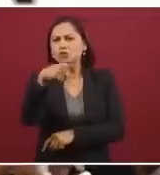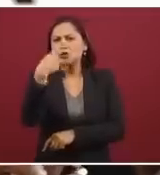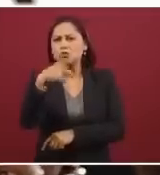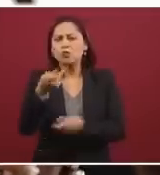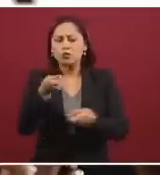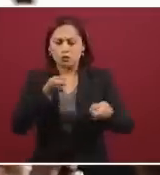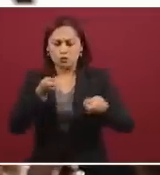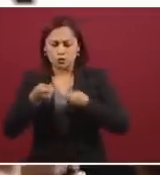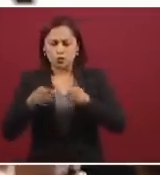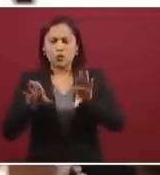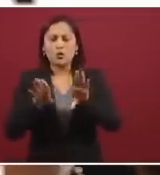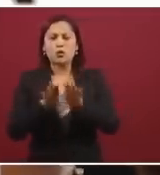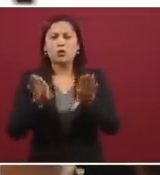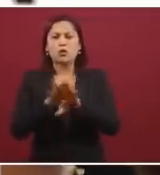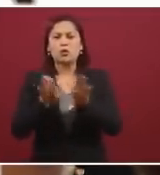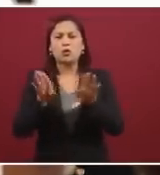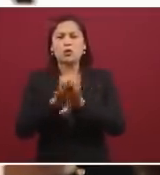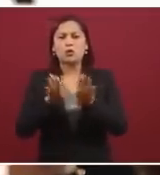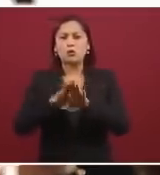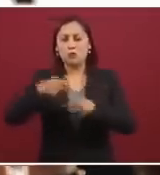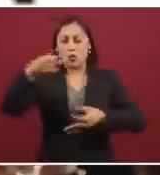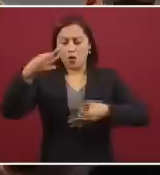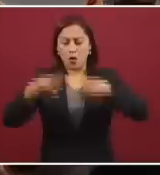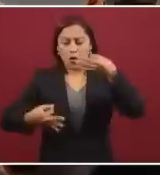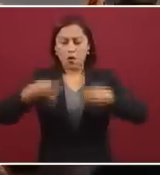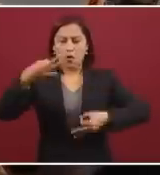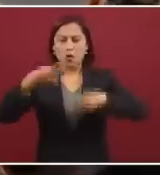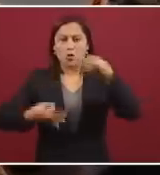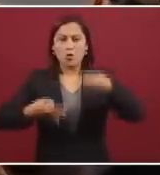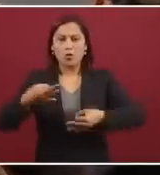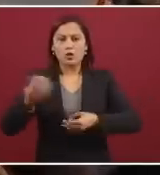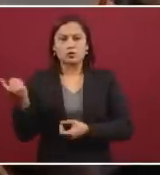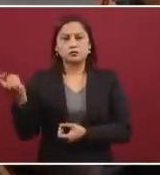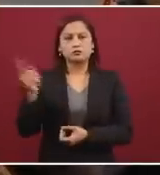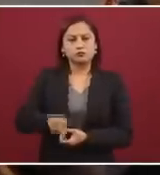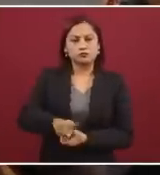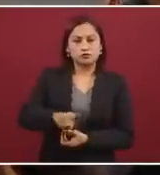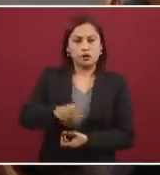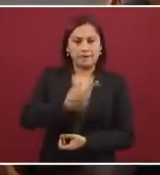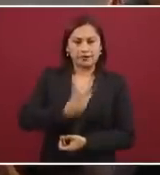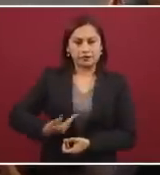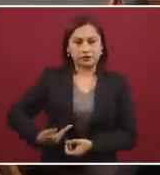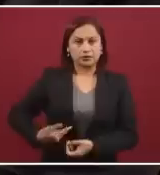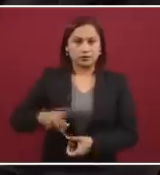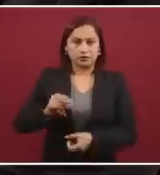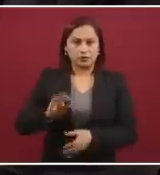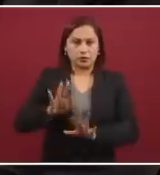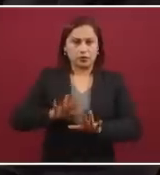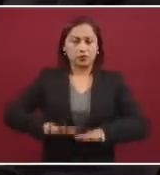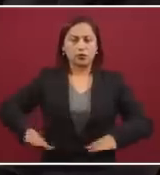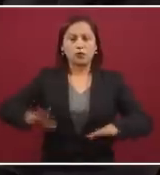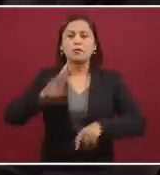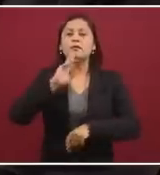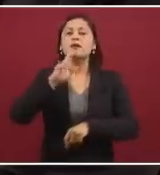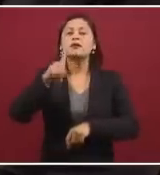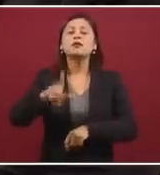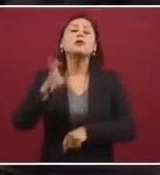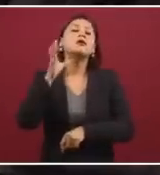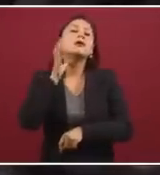designados por el presidente y ratificados por el pleno de la cámara de senadores como sucede en el gobierno norteamericano